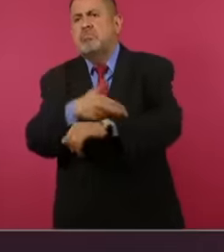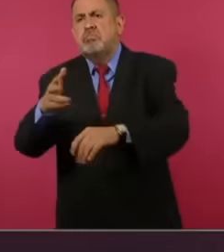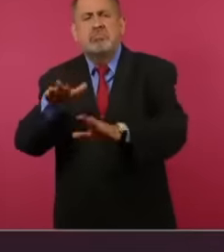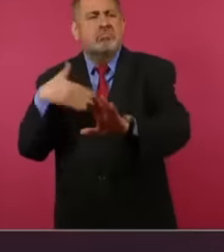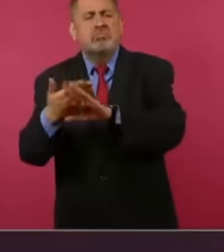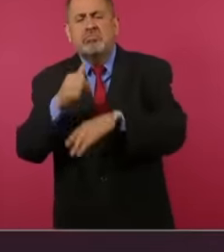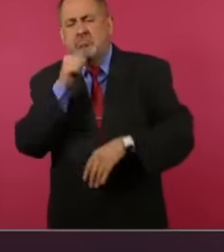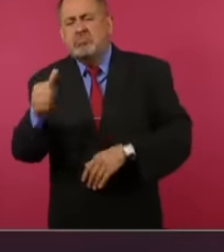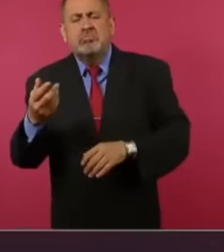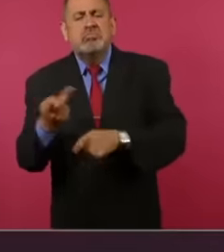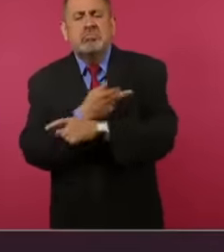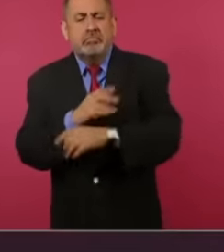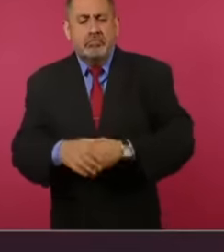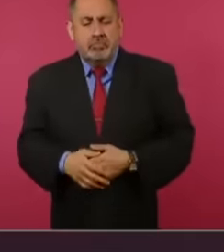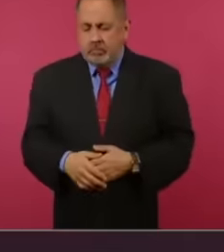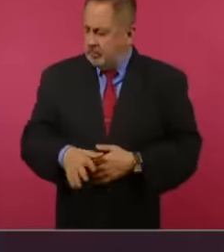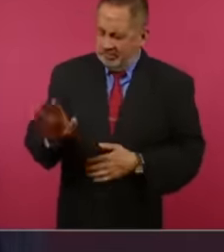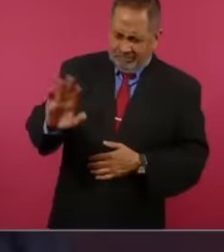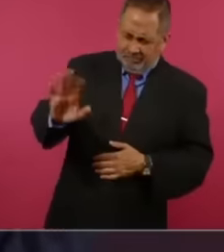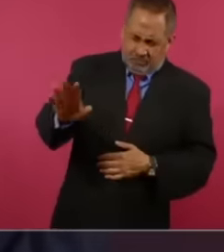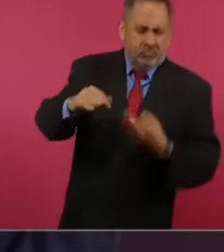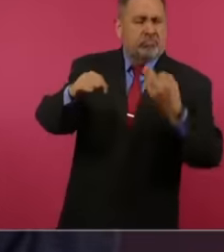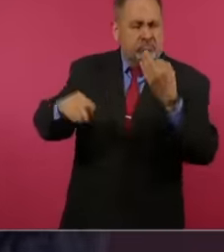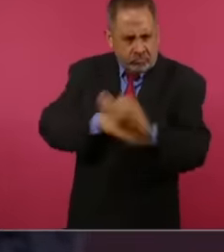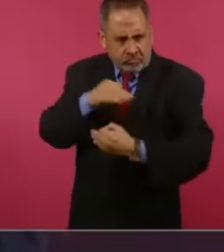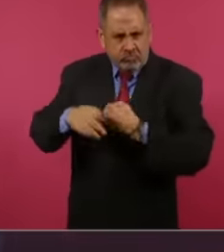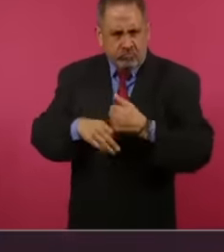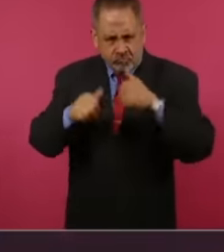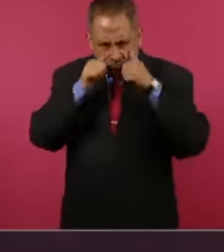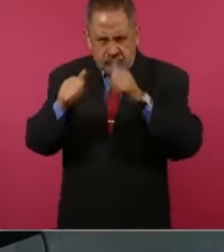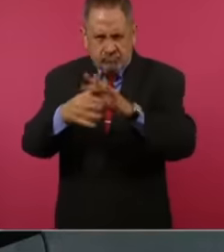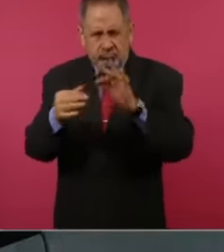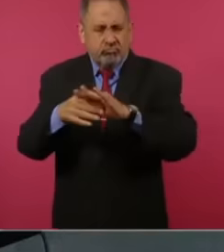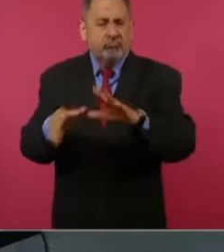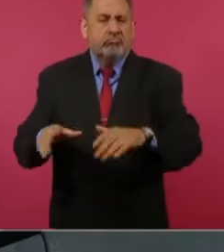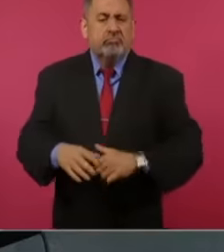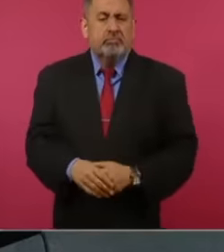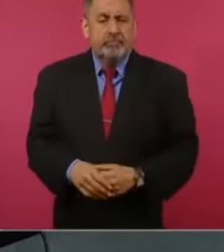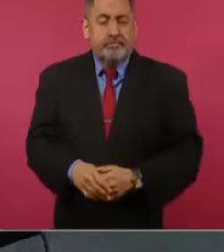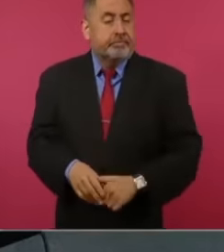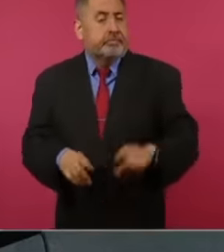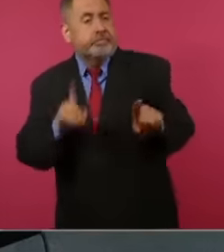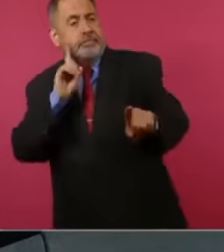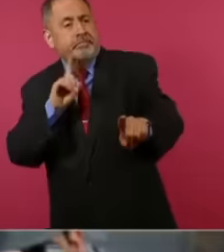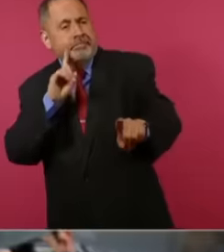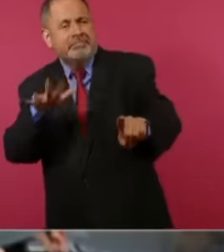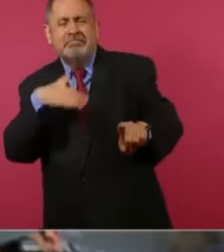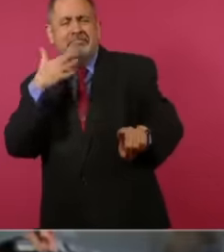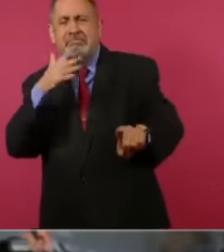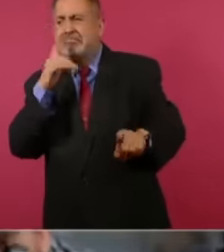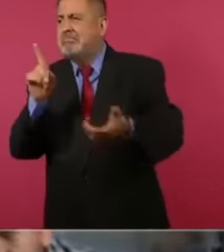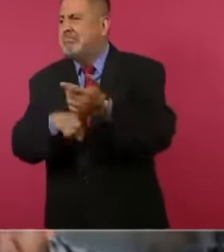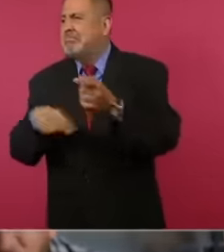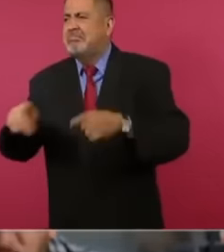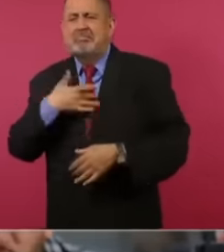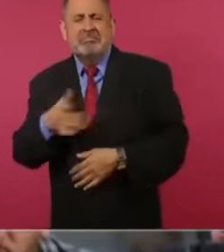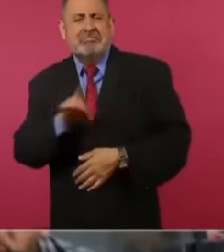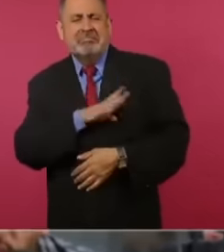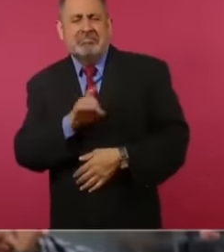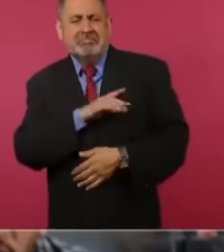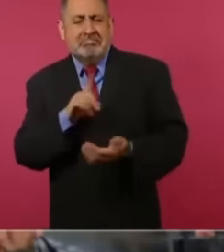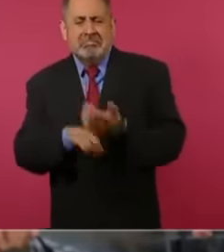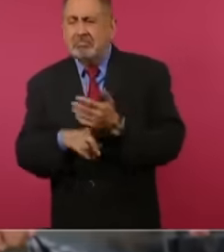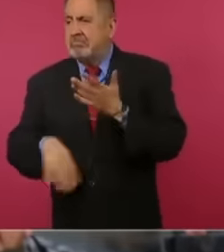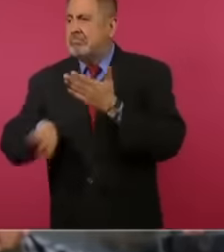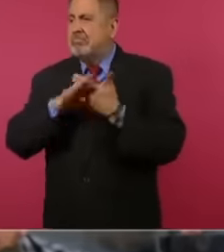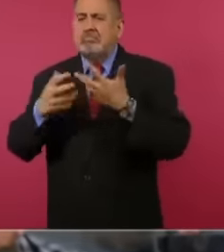se les... ¿Por qué no? Sí, a todos se les atiende. Por la corrupción. Por eso, entonces ya la gente tiene miedo de denunciar, porque el perseguido